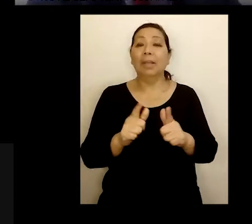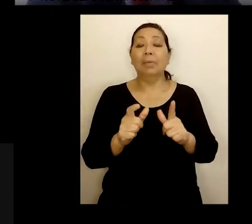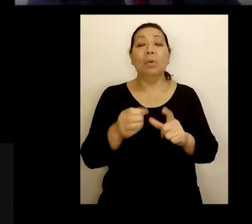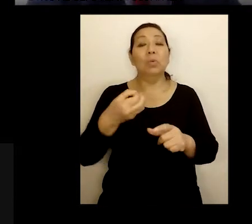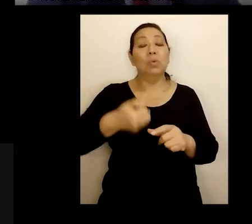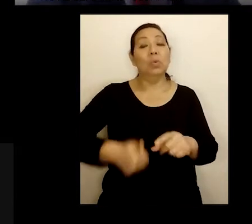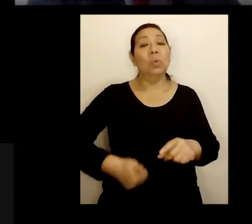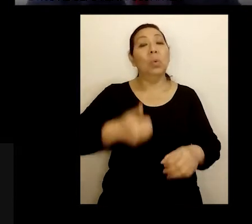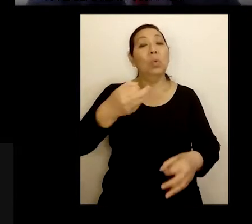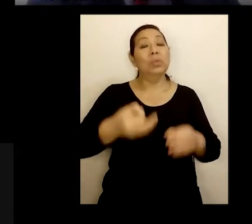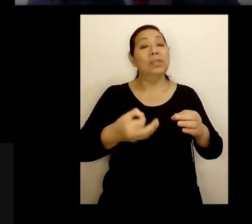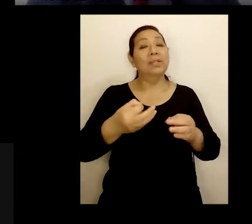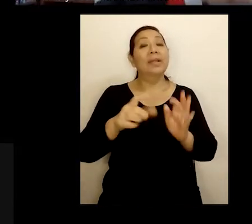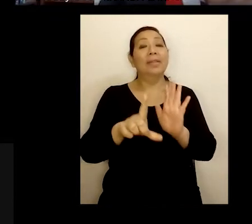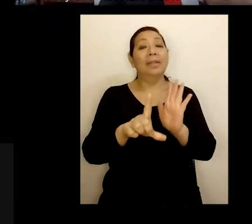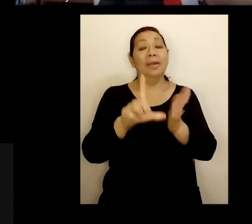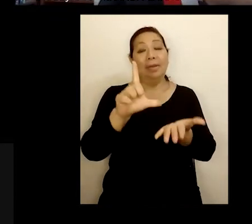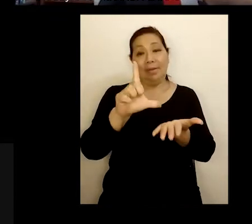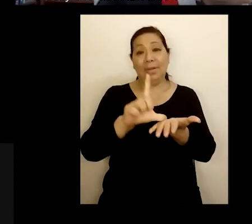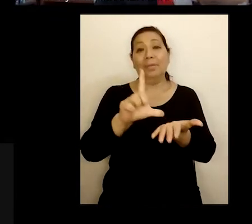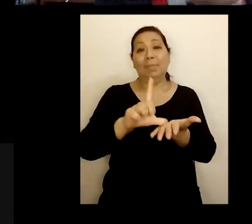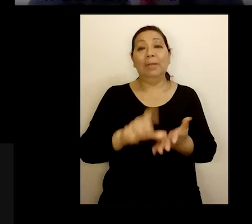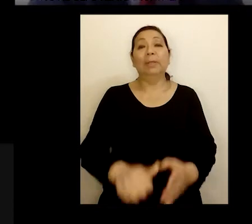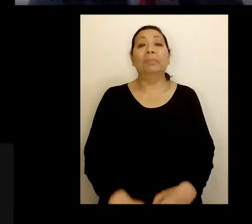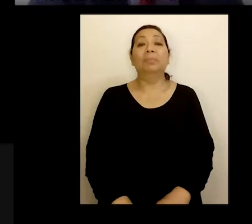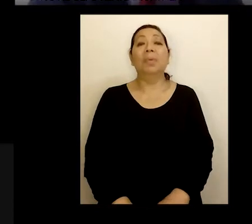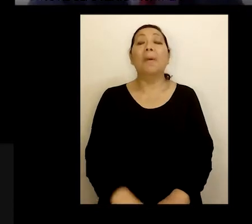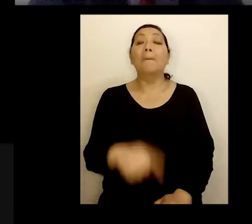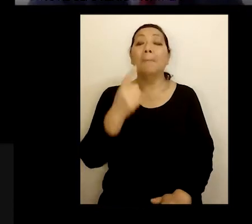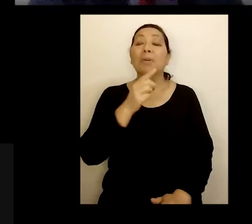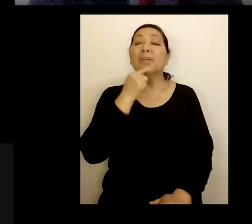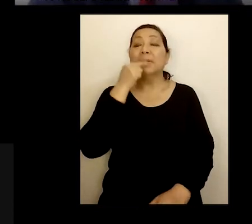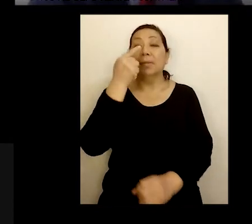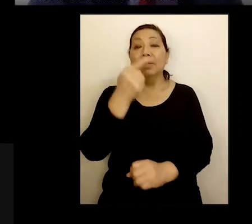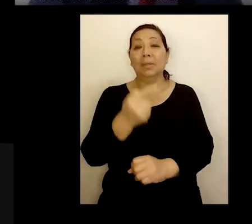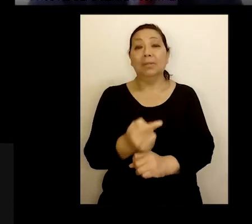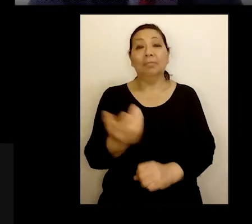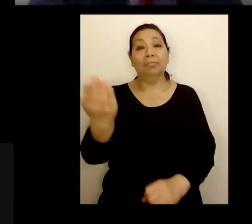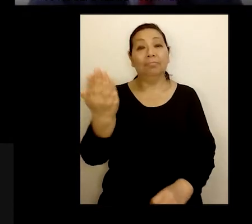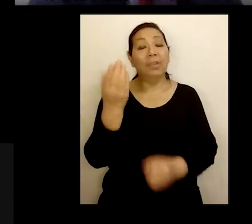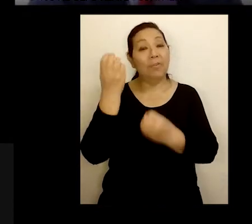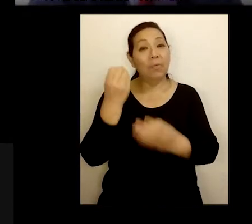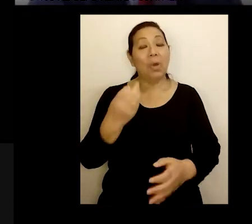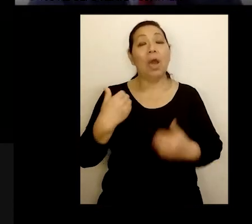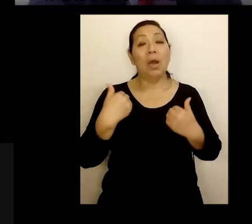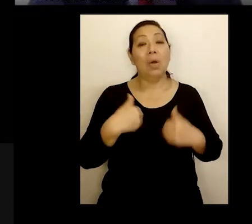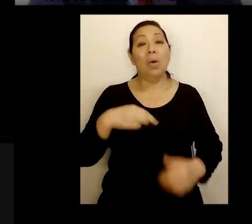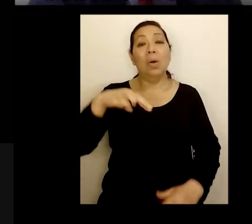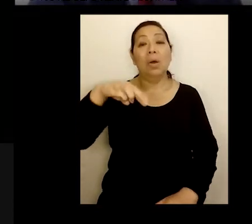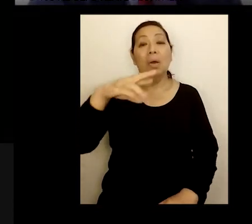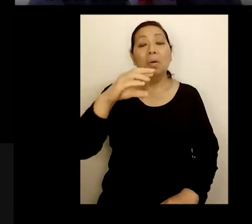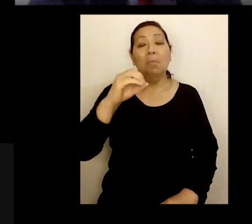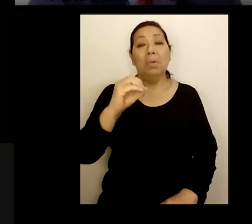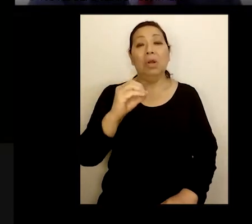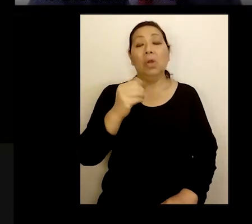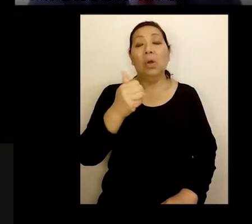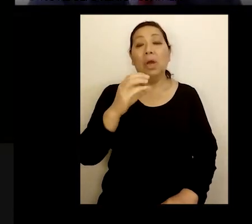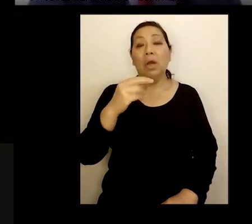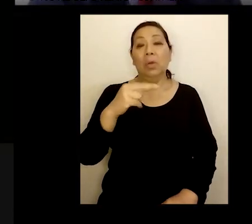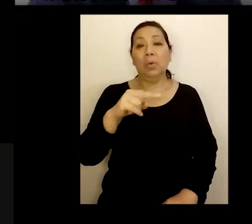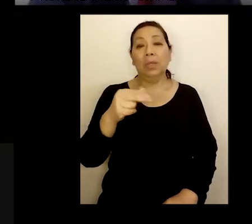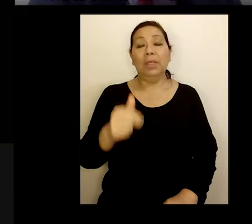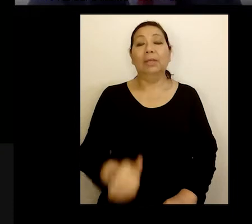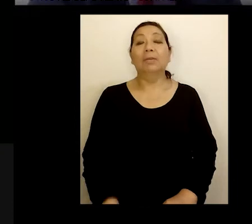Corte Superior de Justicia de Lima. Por la parte demandada, ha solicitado informar el abogado Marco Acuña